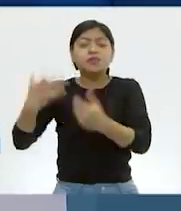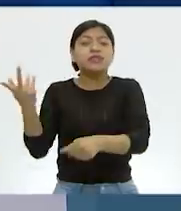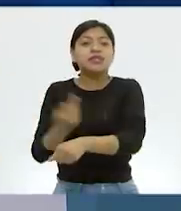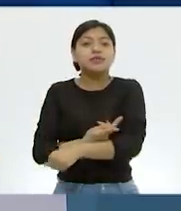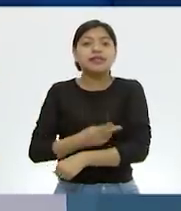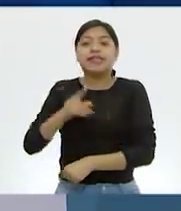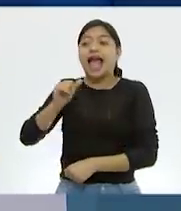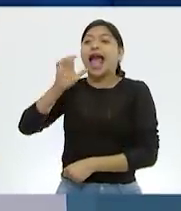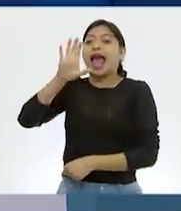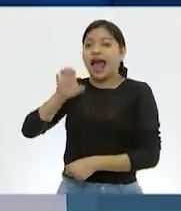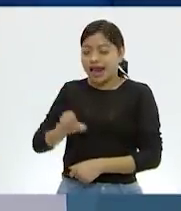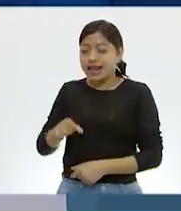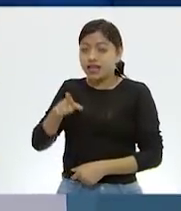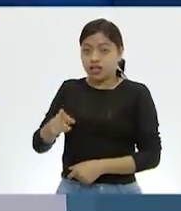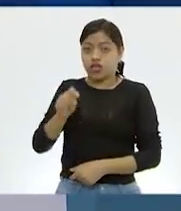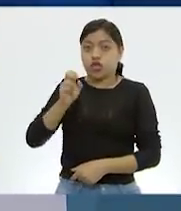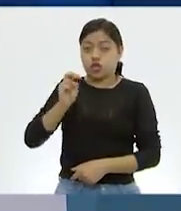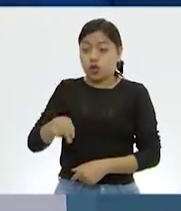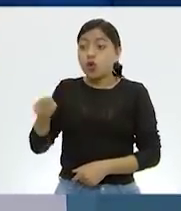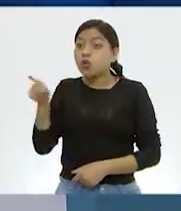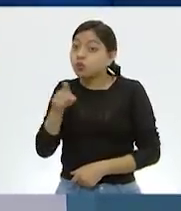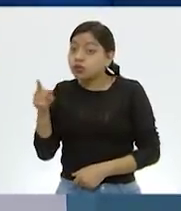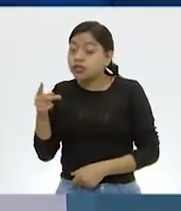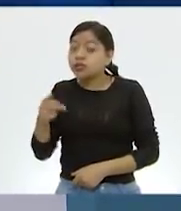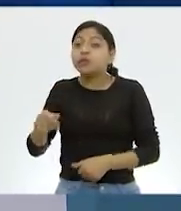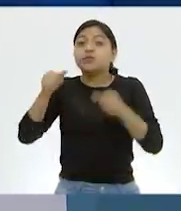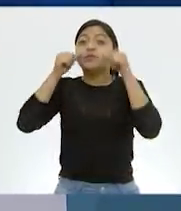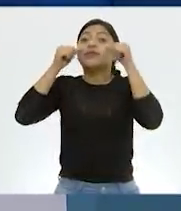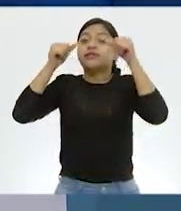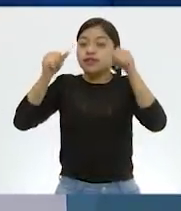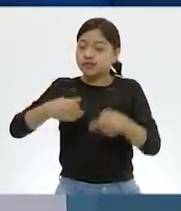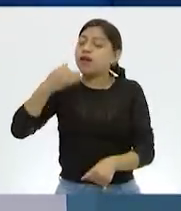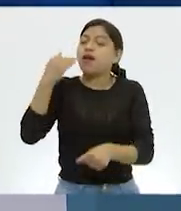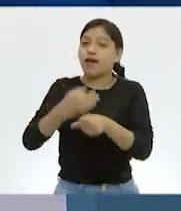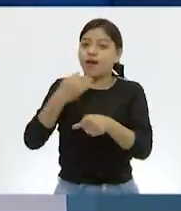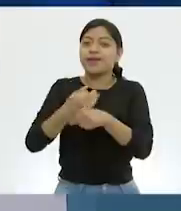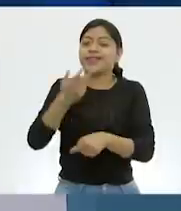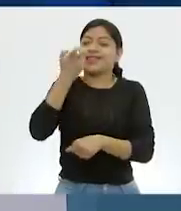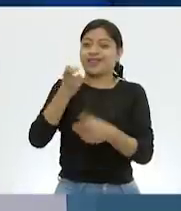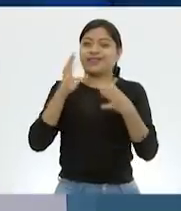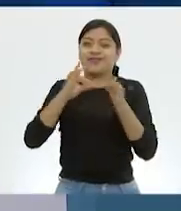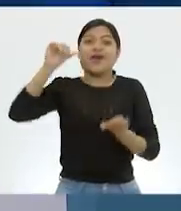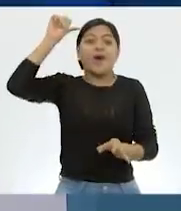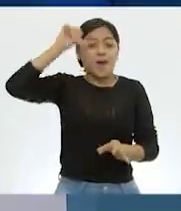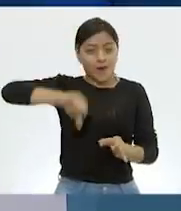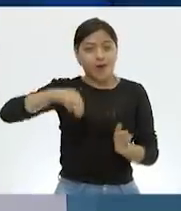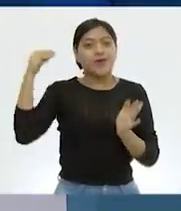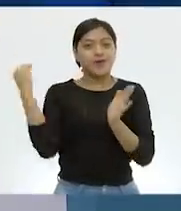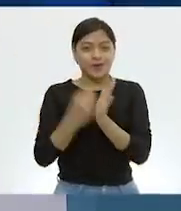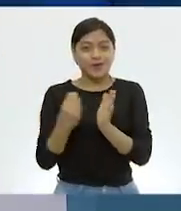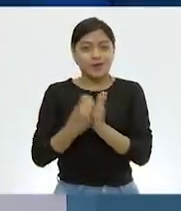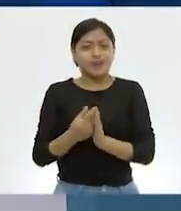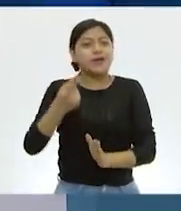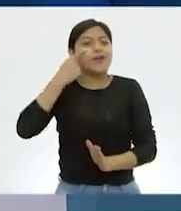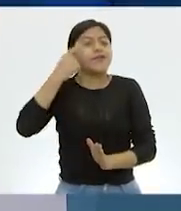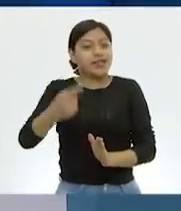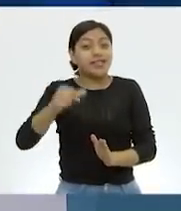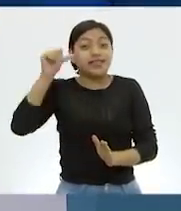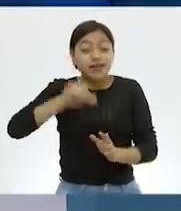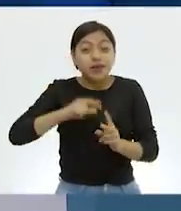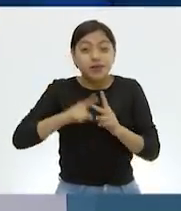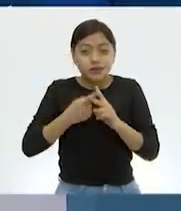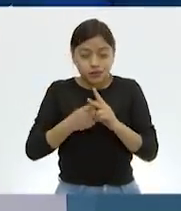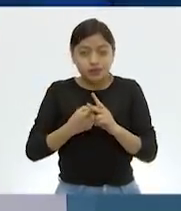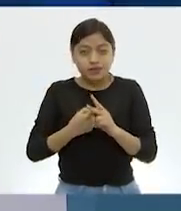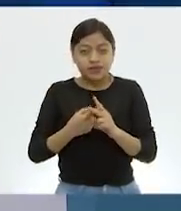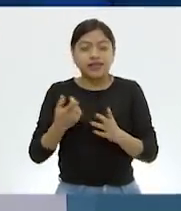Tom, estén muy atentos porque precisamente de esto se va a tratar nuestra clase. Para iniciar con nuestro tema de